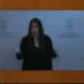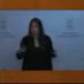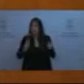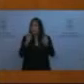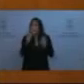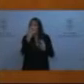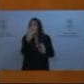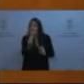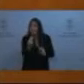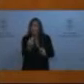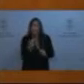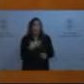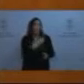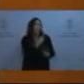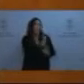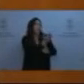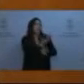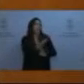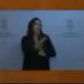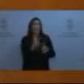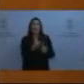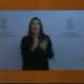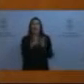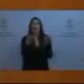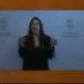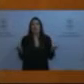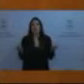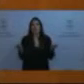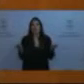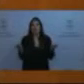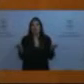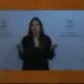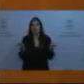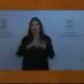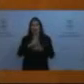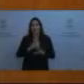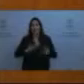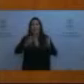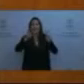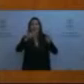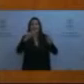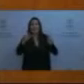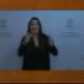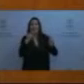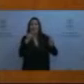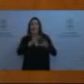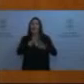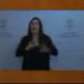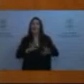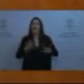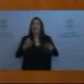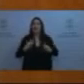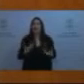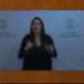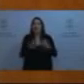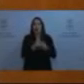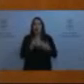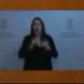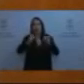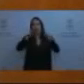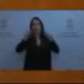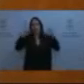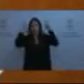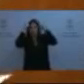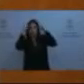nos propondrá un panfleto que acabará titulando «Cómo convivir con jabalís, osos y lobos y